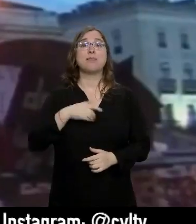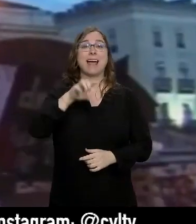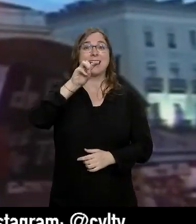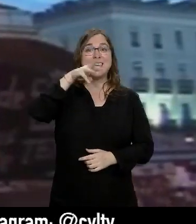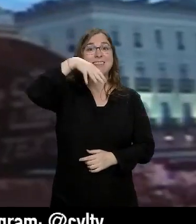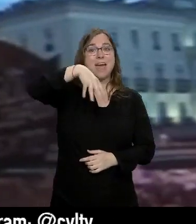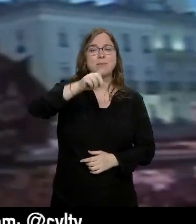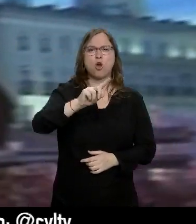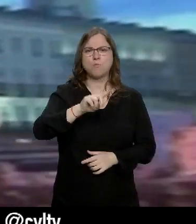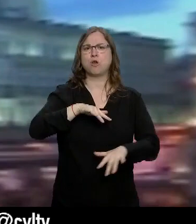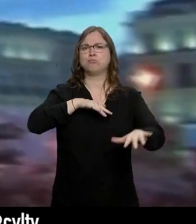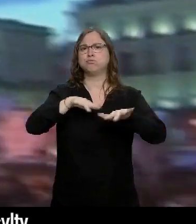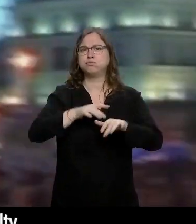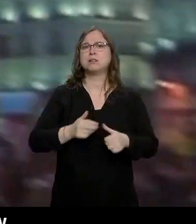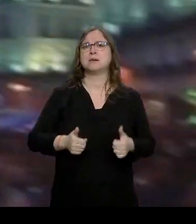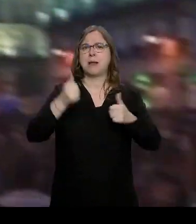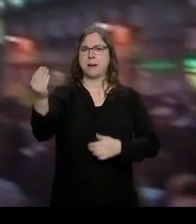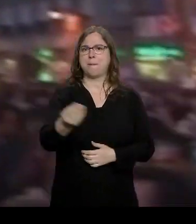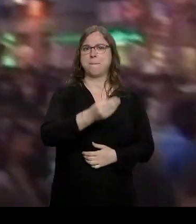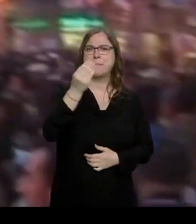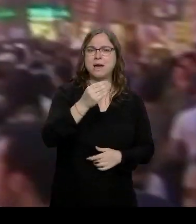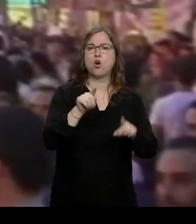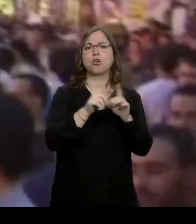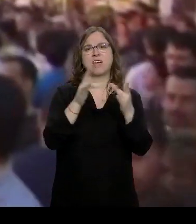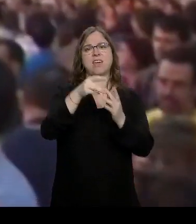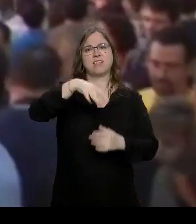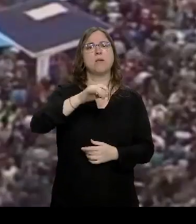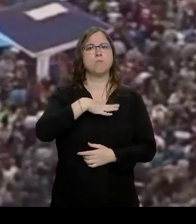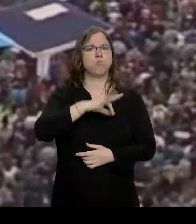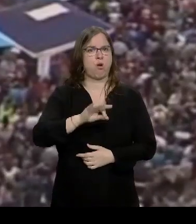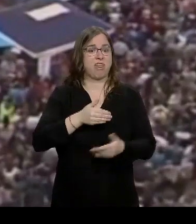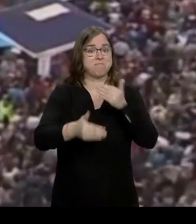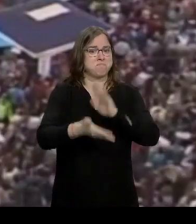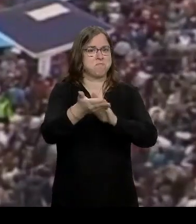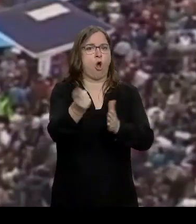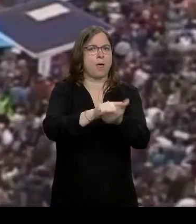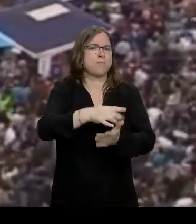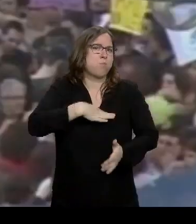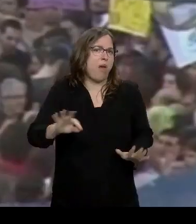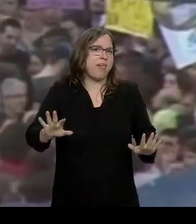movimiento más multitudinario y mejor, entre comillas, que el 15M, por supuesto que puede surgir en cualquier momento.